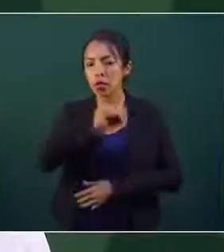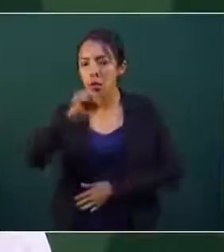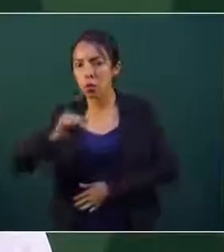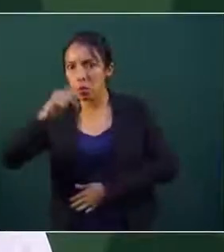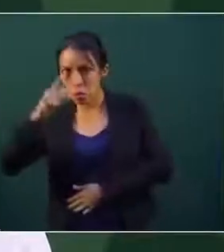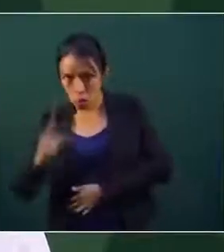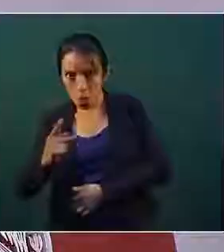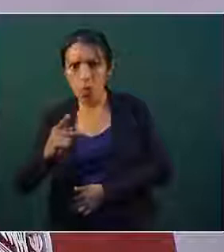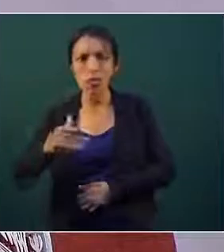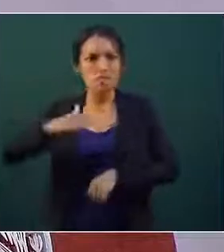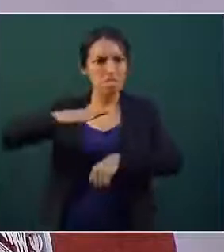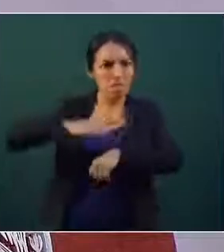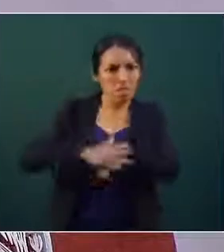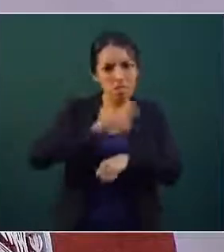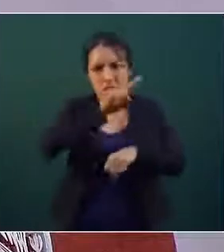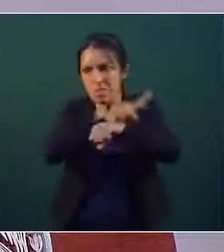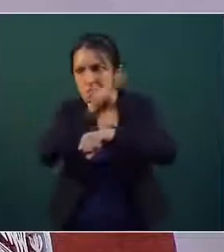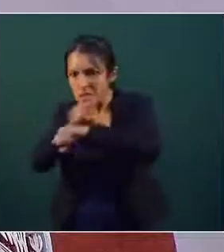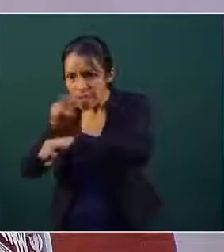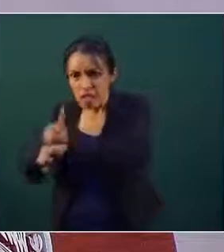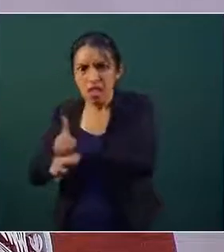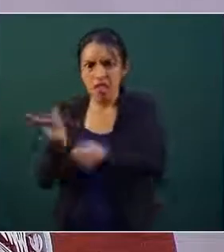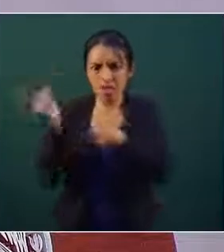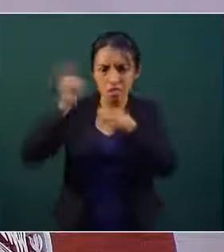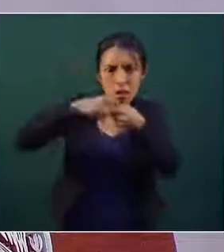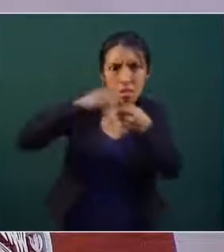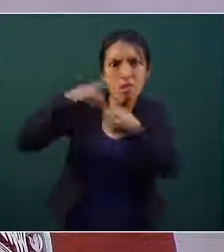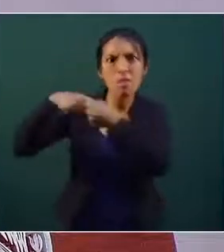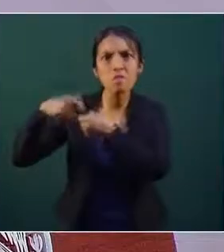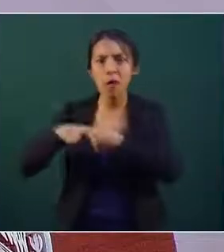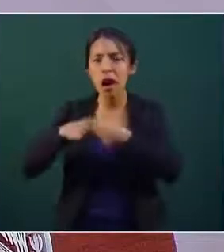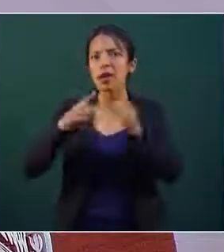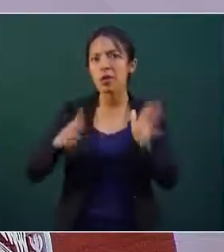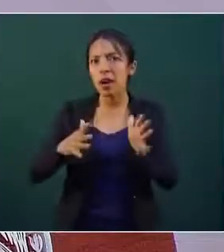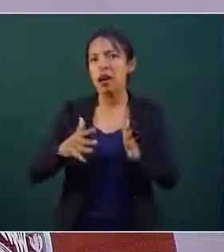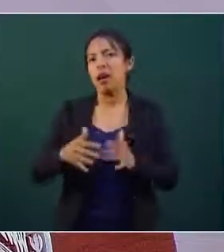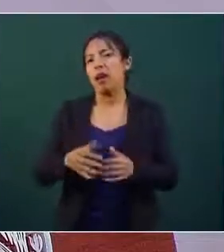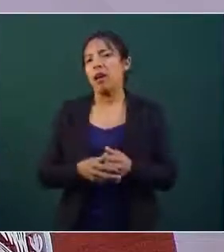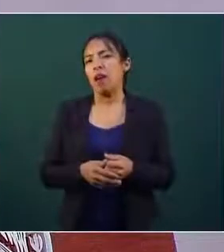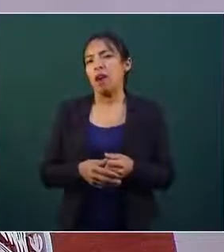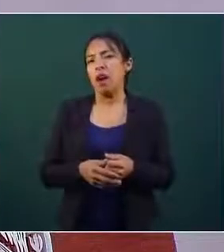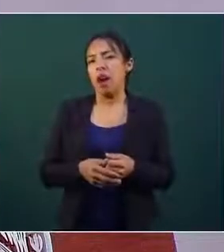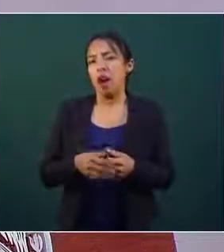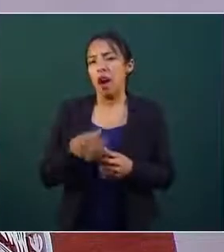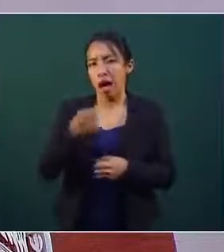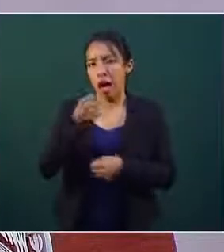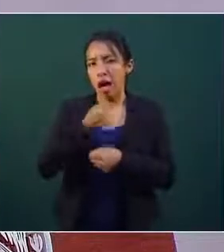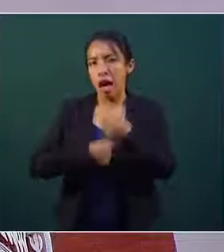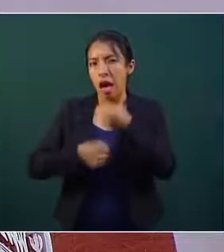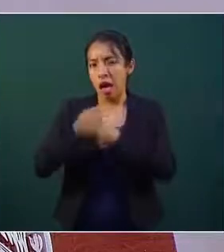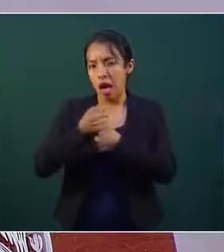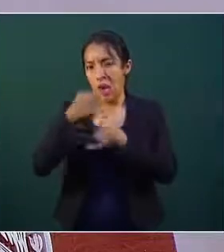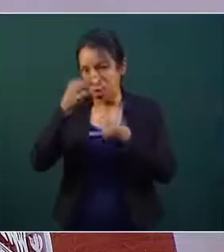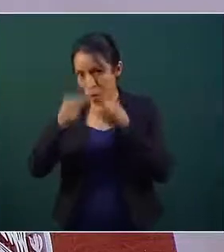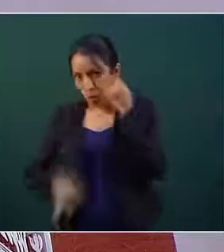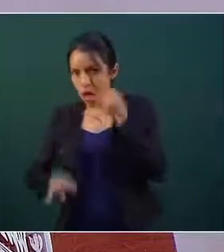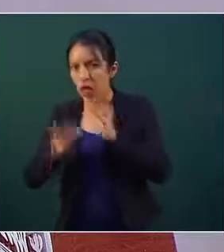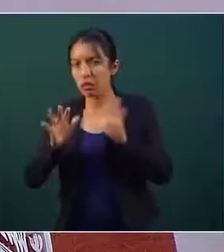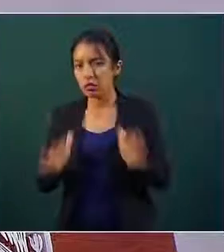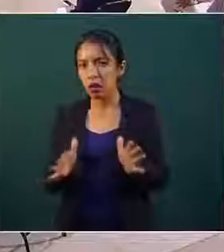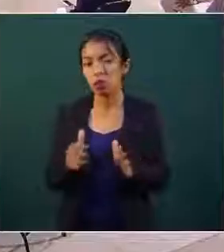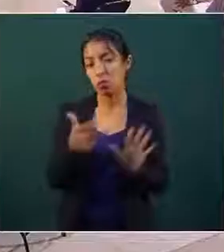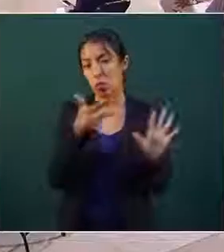operativos, y a fin de año estaremos concluyendo con 800 elementos